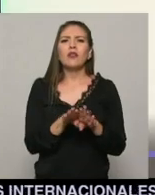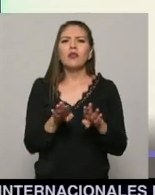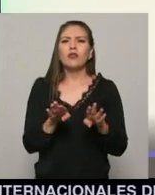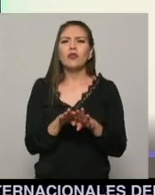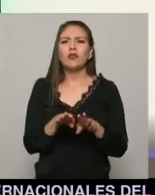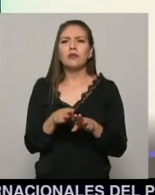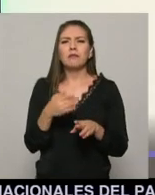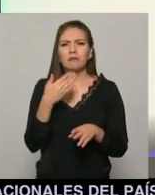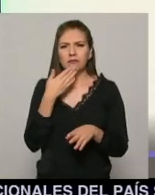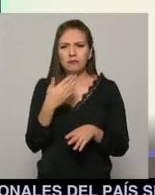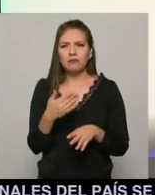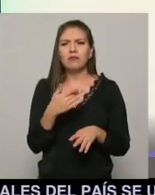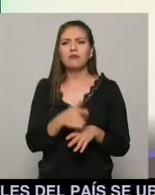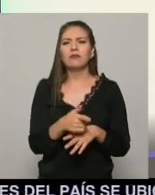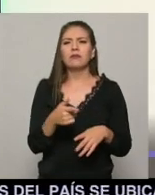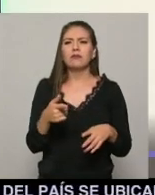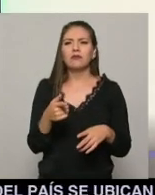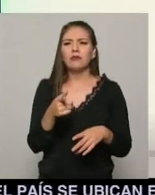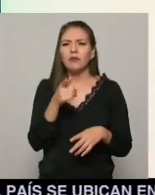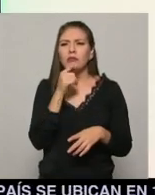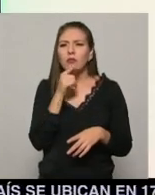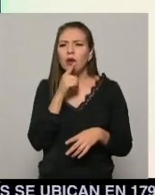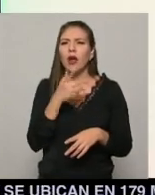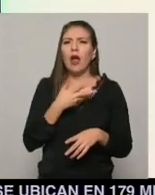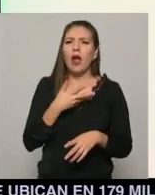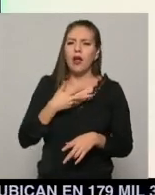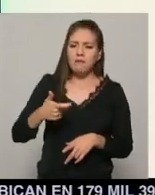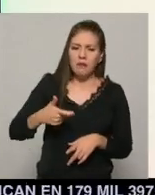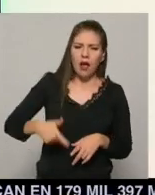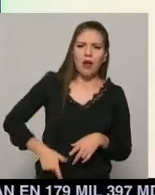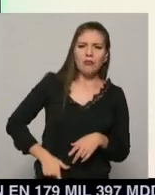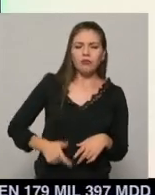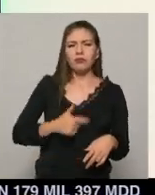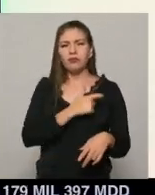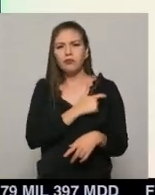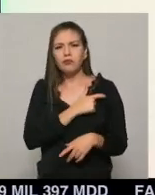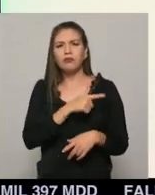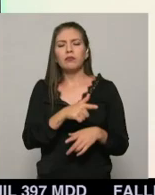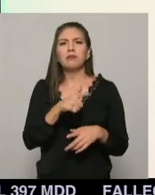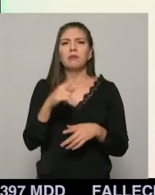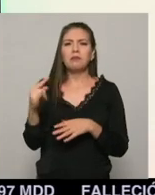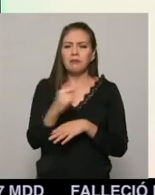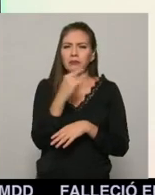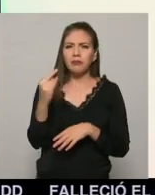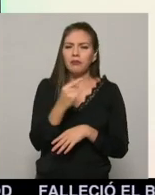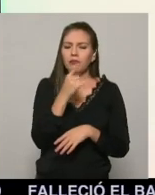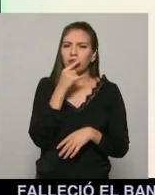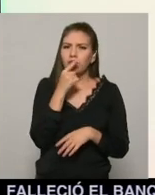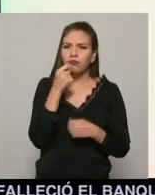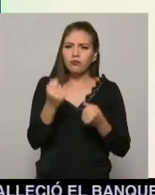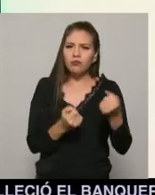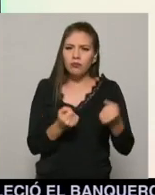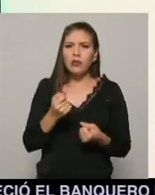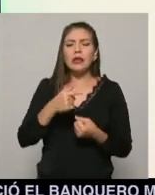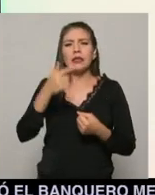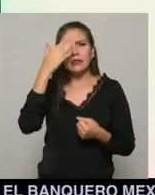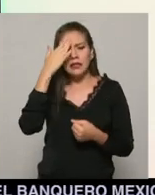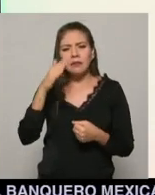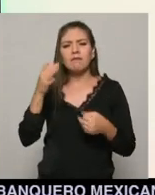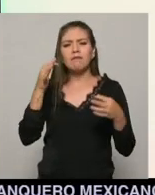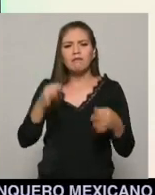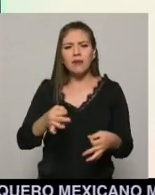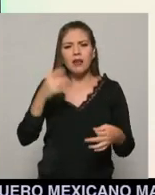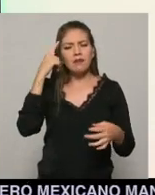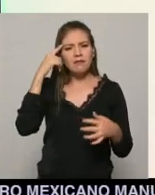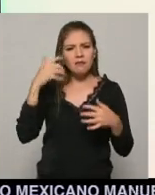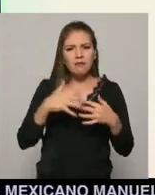un sujeto con una charola, con una pistola, con una patrulla, un individuo que tenga la facultad mental, emocional.